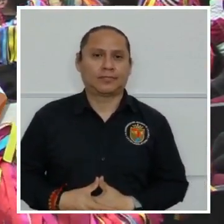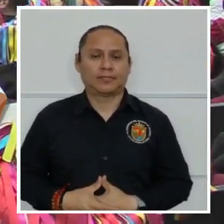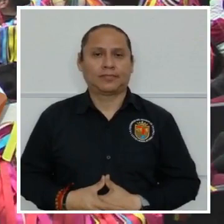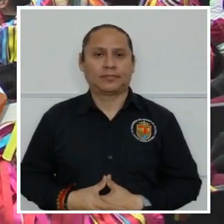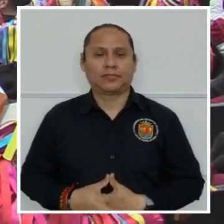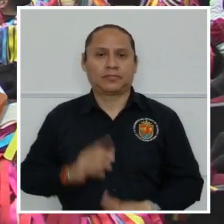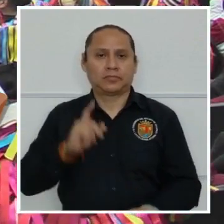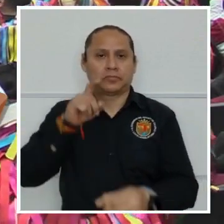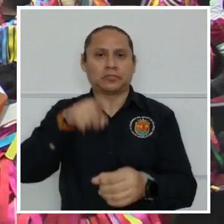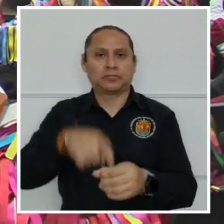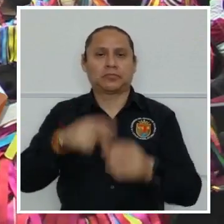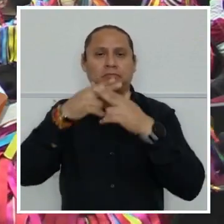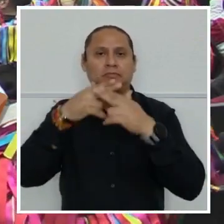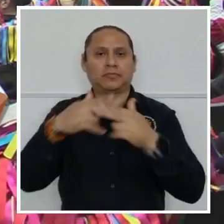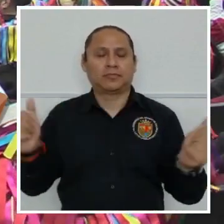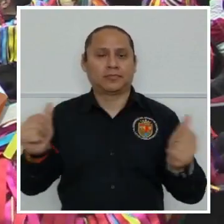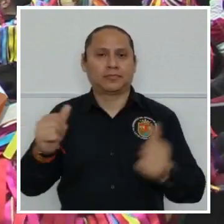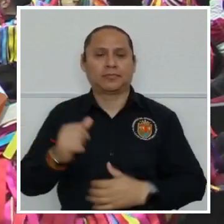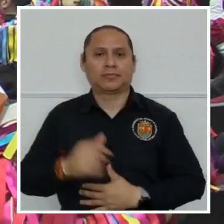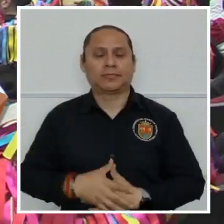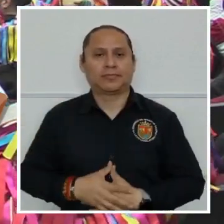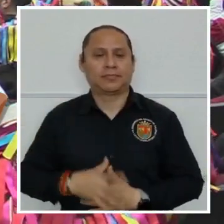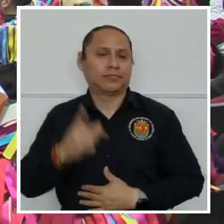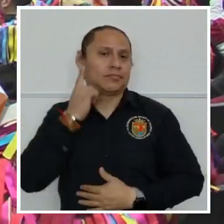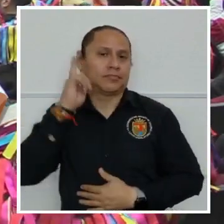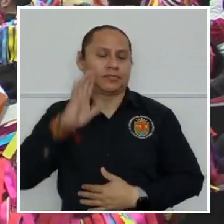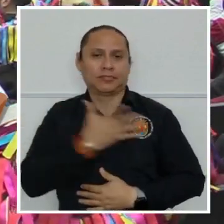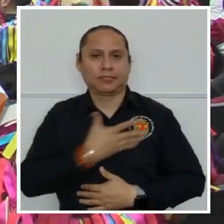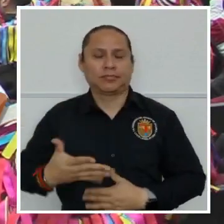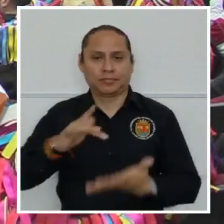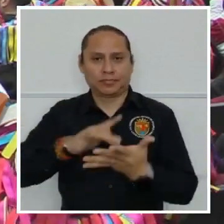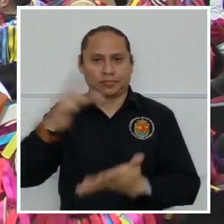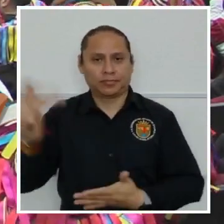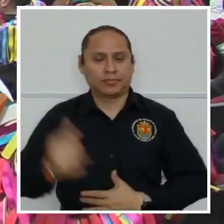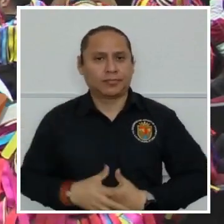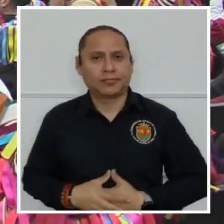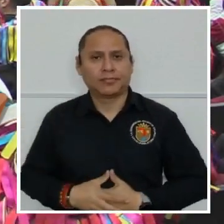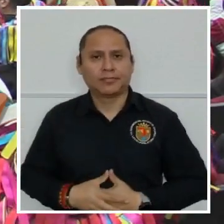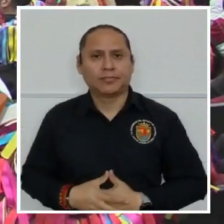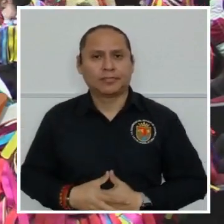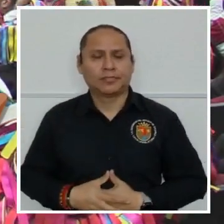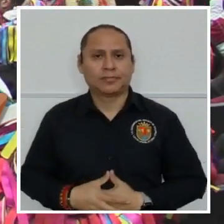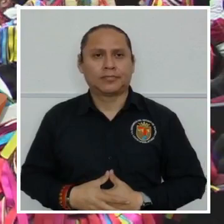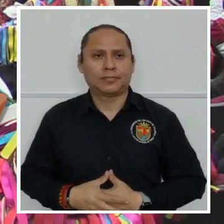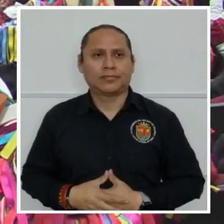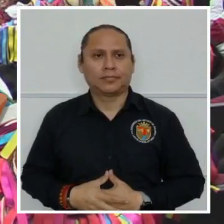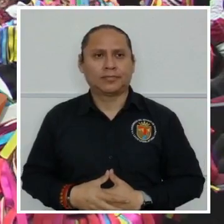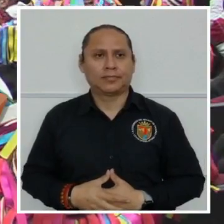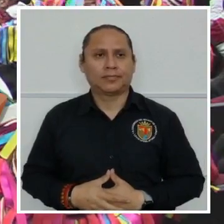No se inscribió ningún legislador, diputada presidenta. Gracias, diputada secretaria.